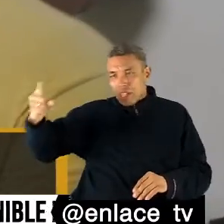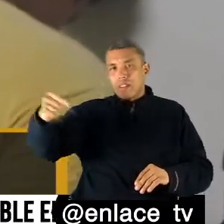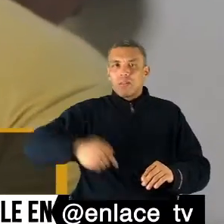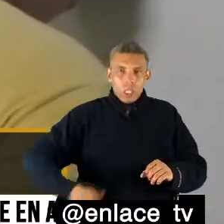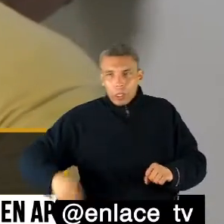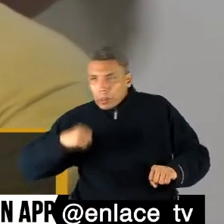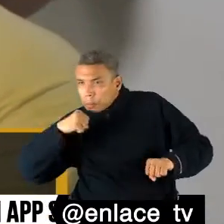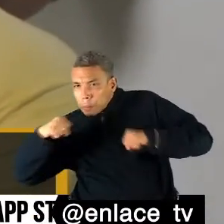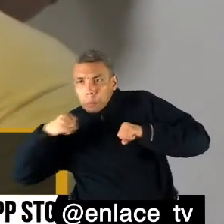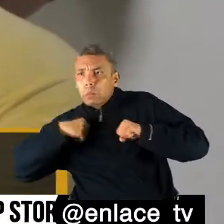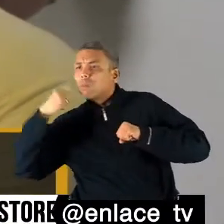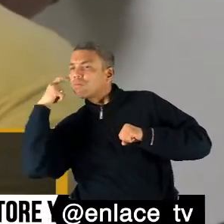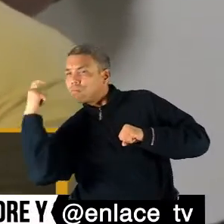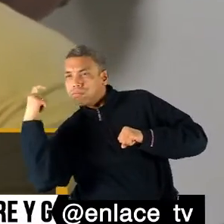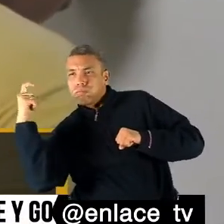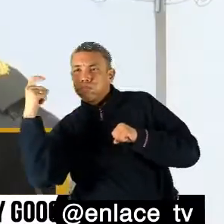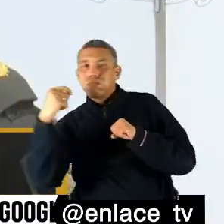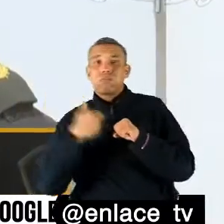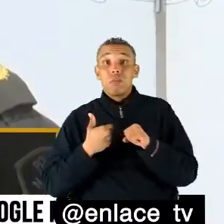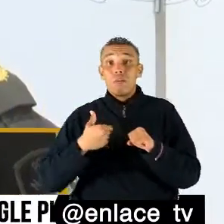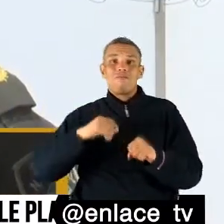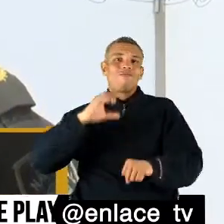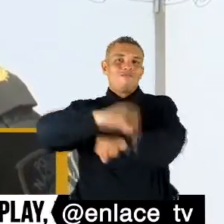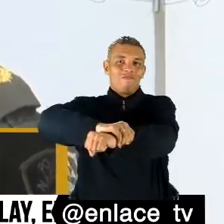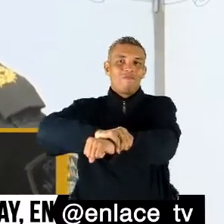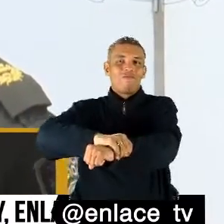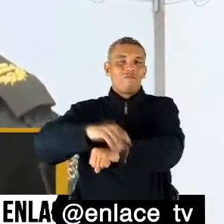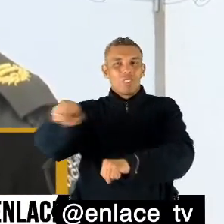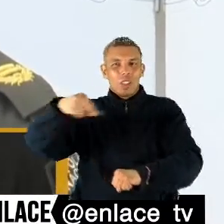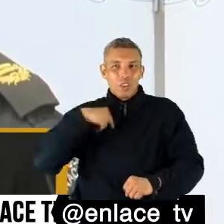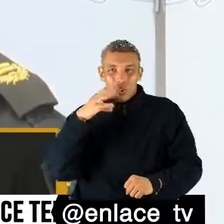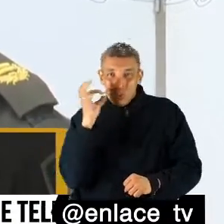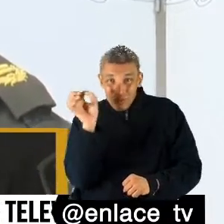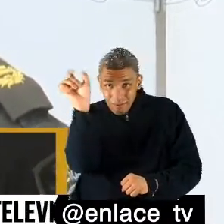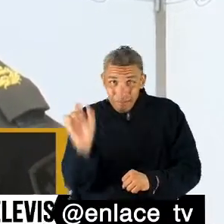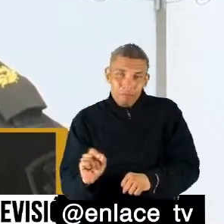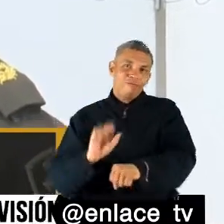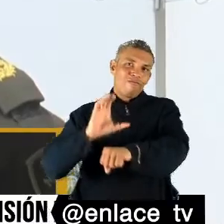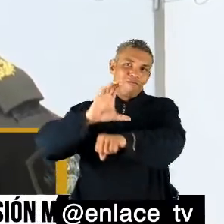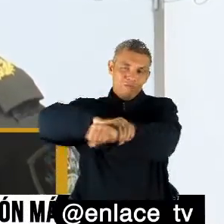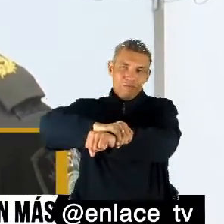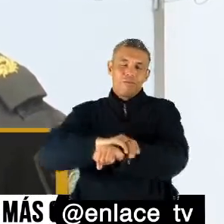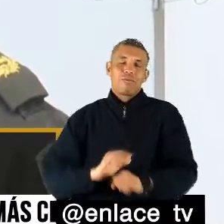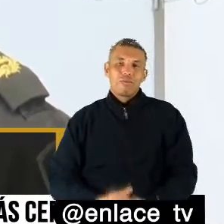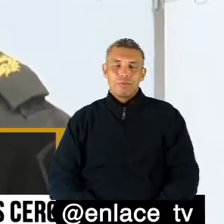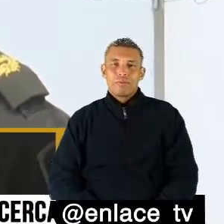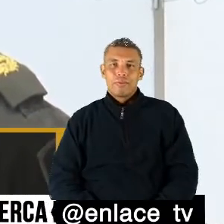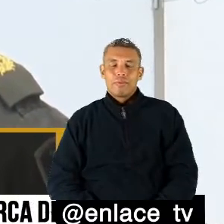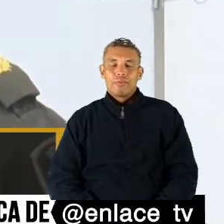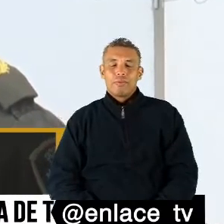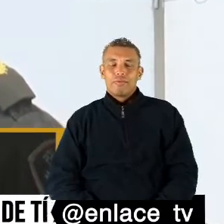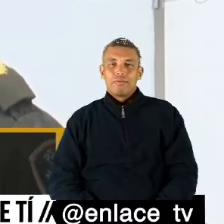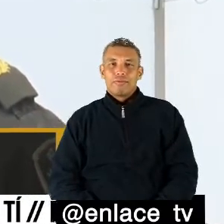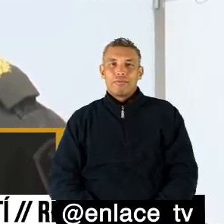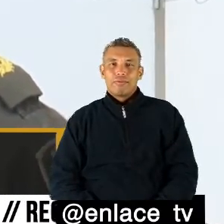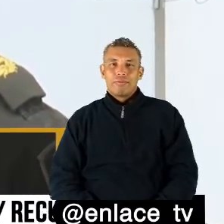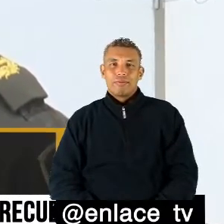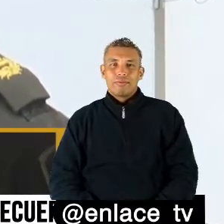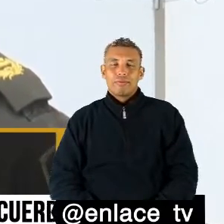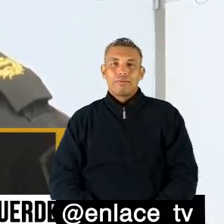y rápida reacción el cuadrante logra individualizar y pues capturar, individualizar a la persona,